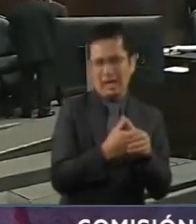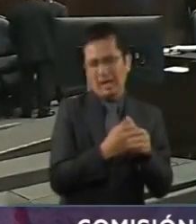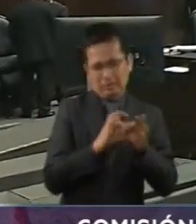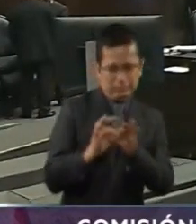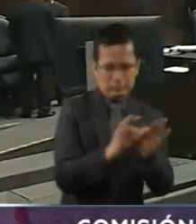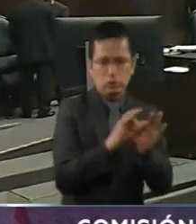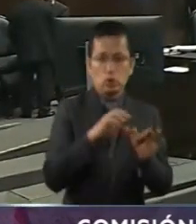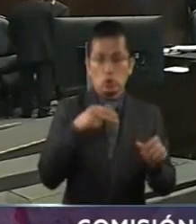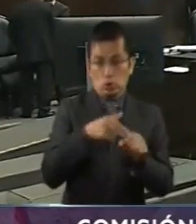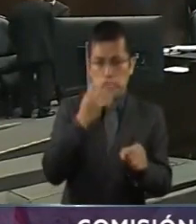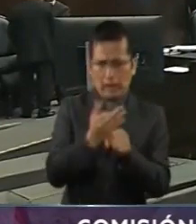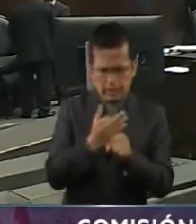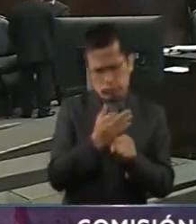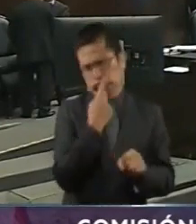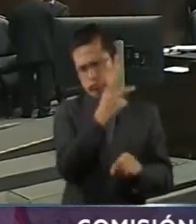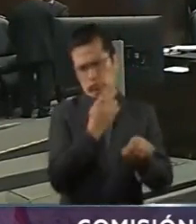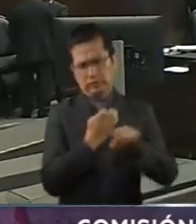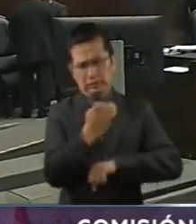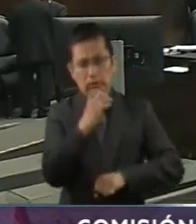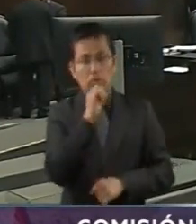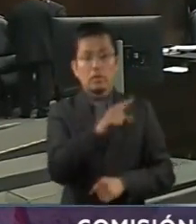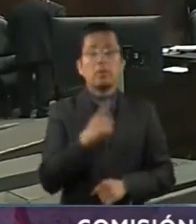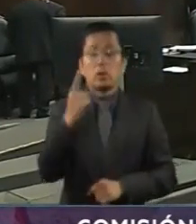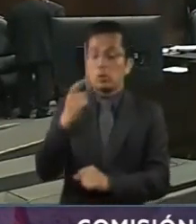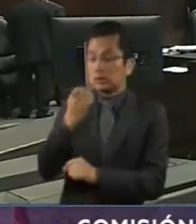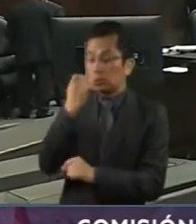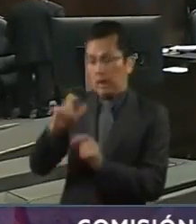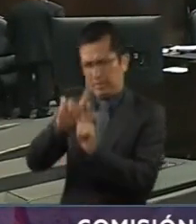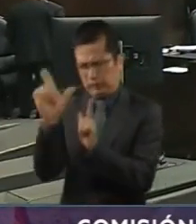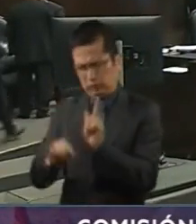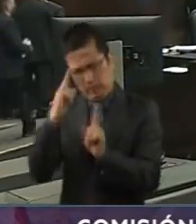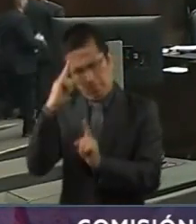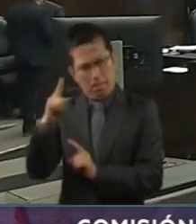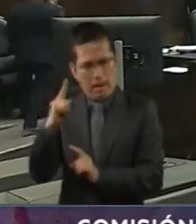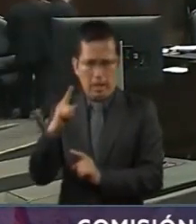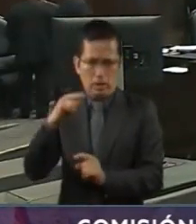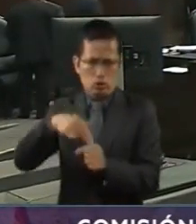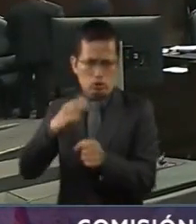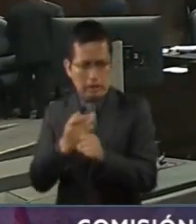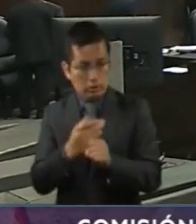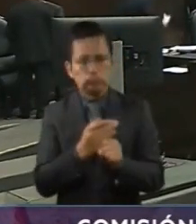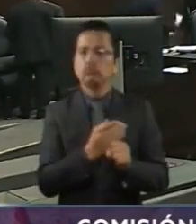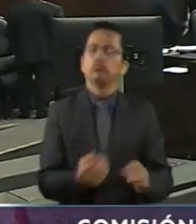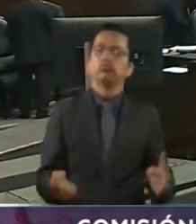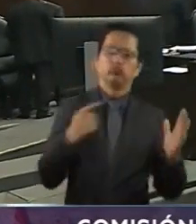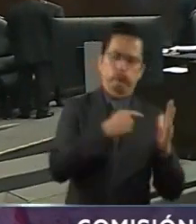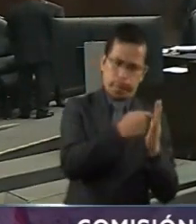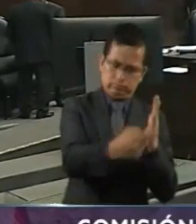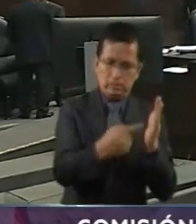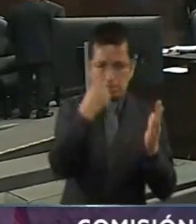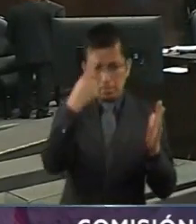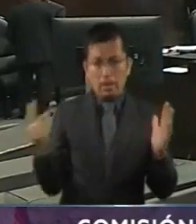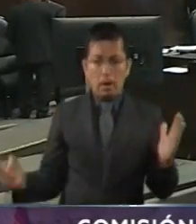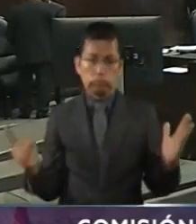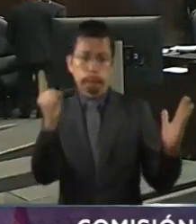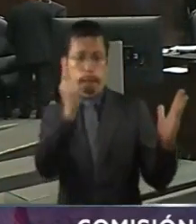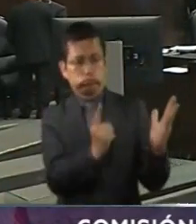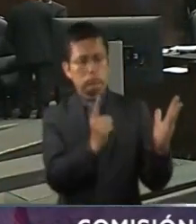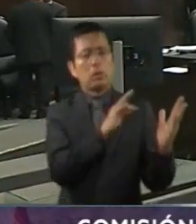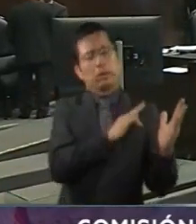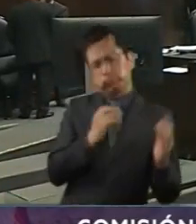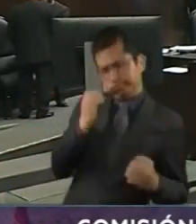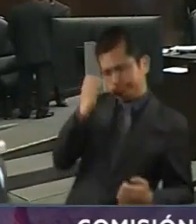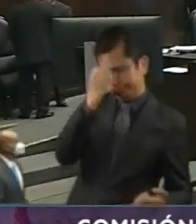y un representante del Colegio Nacional, como único medio de acceso al ejercicio de la función